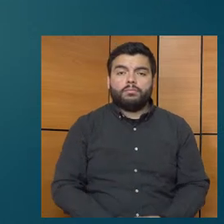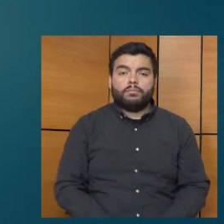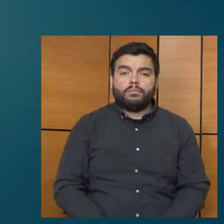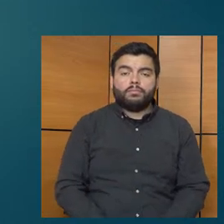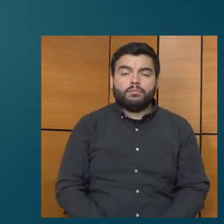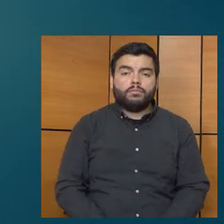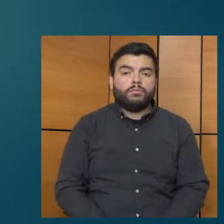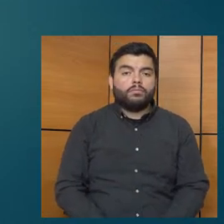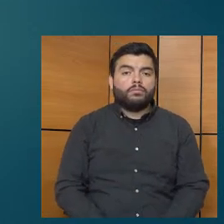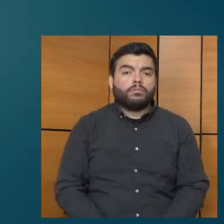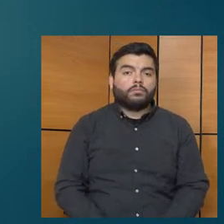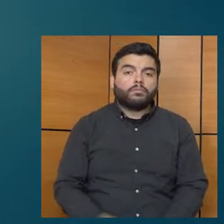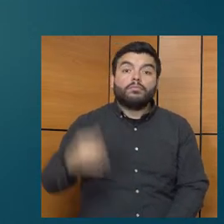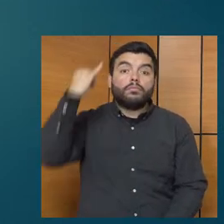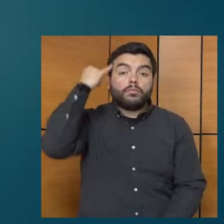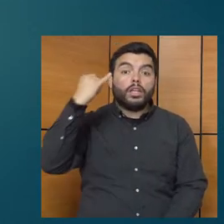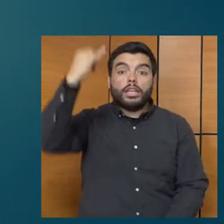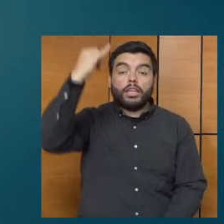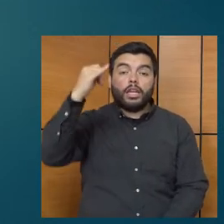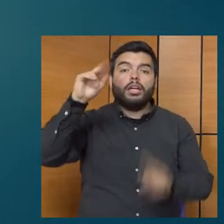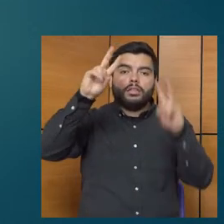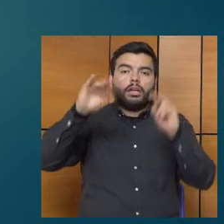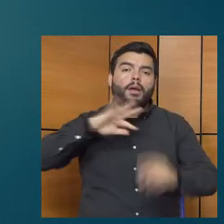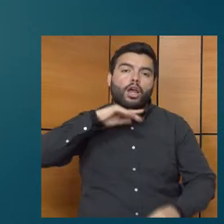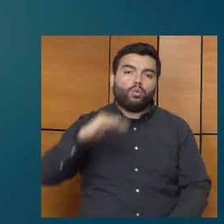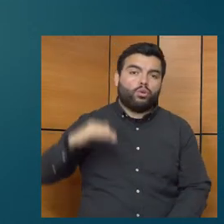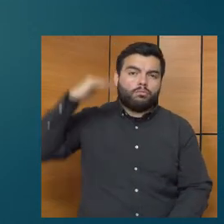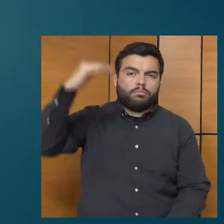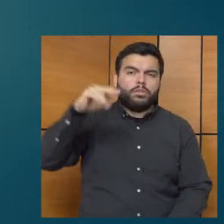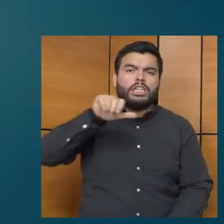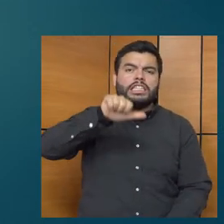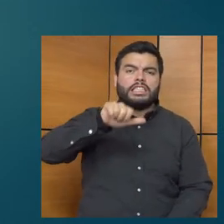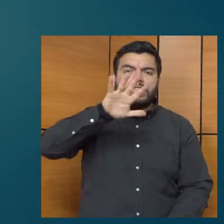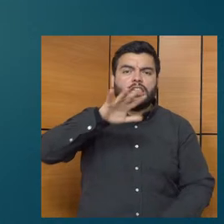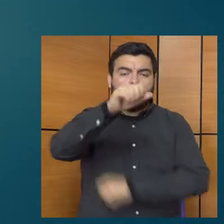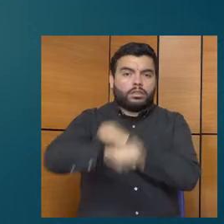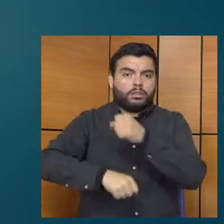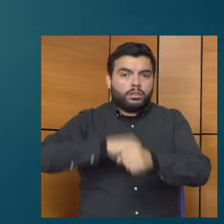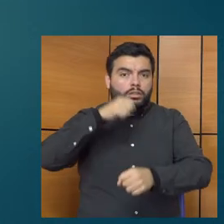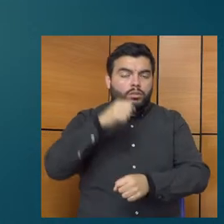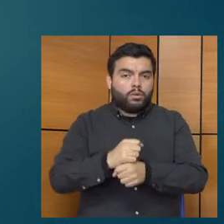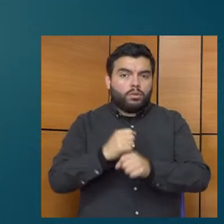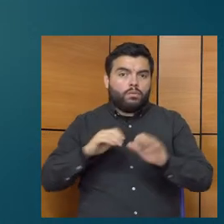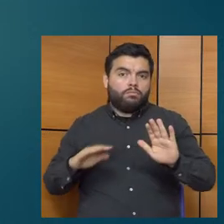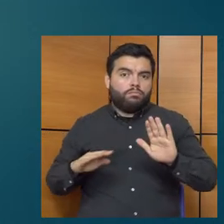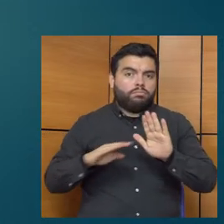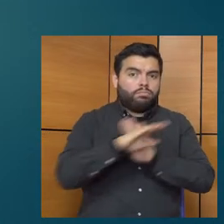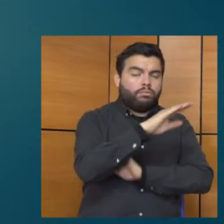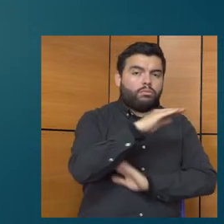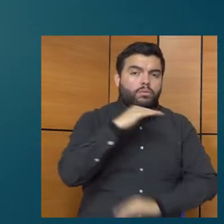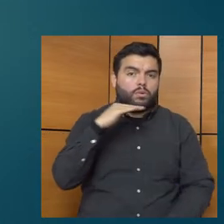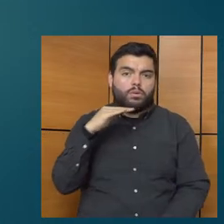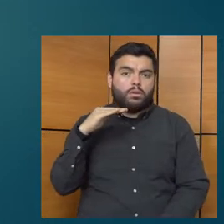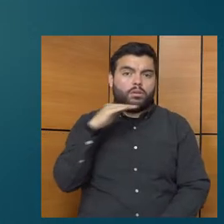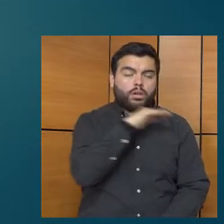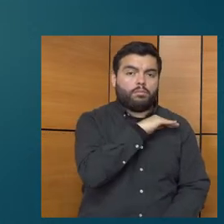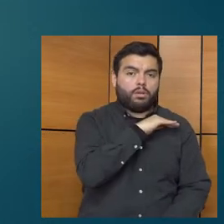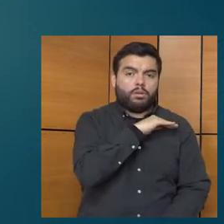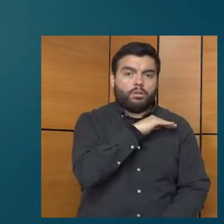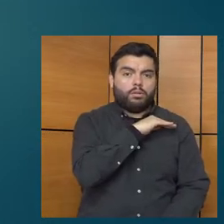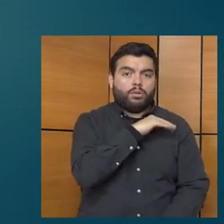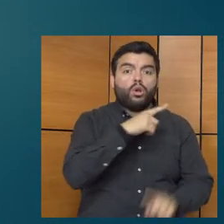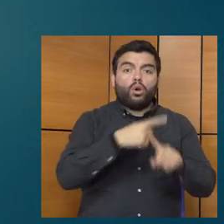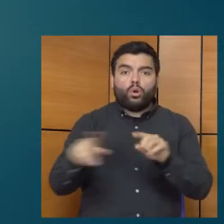Algunas ideas sobre las personas mayores. Bueno, pues los mayores de 65 años en el mundo crecen de una forma pues más rápida que